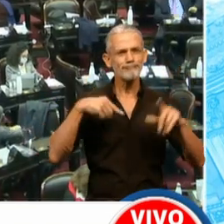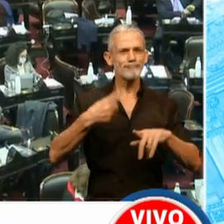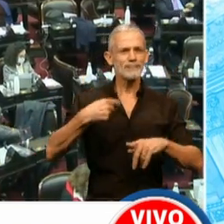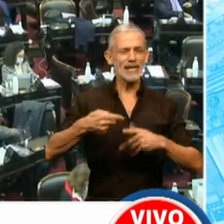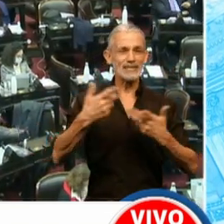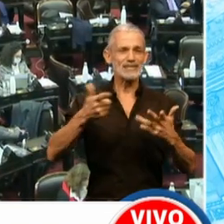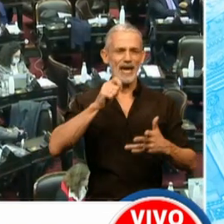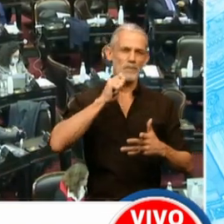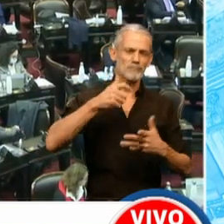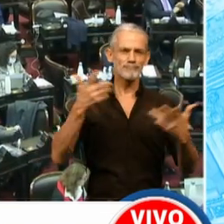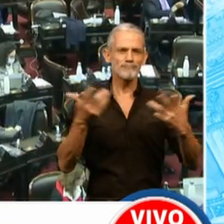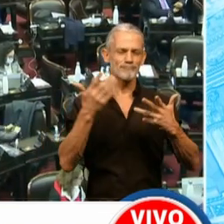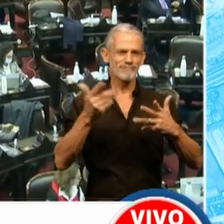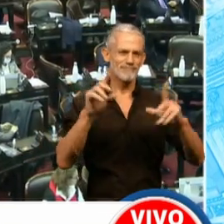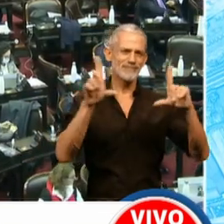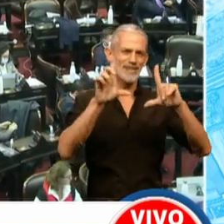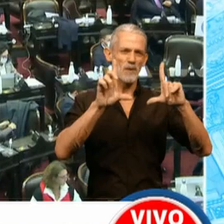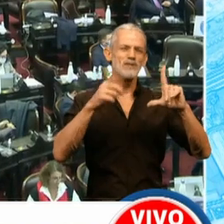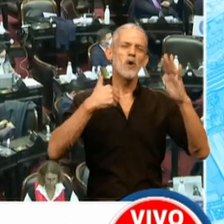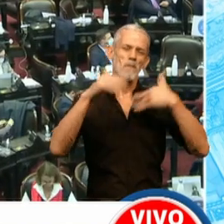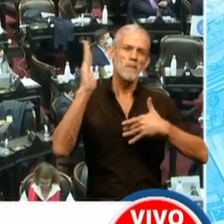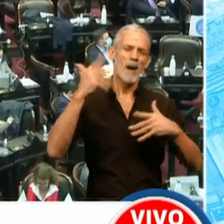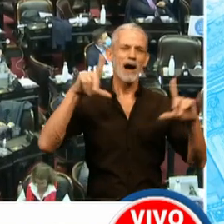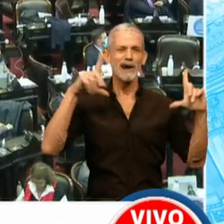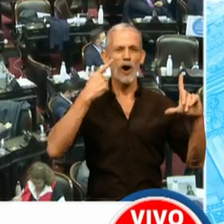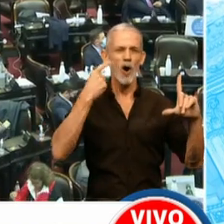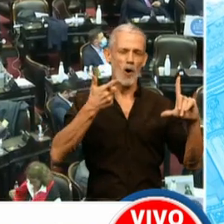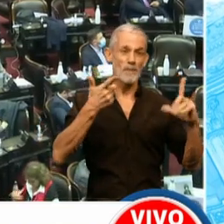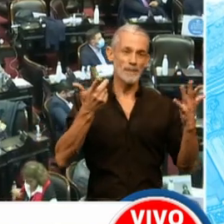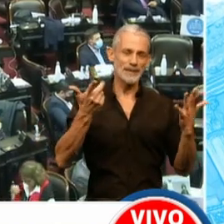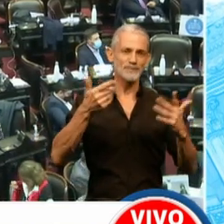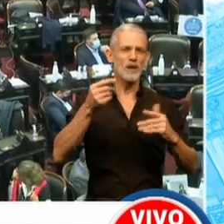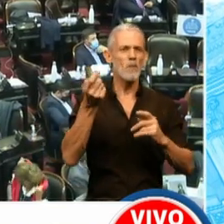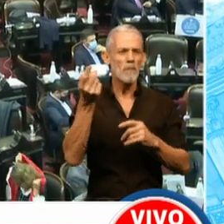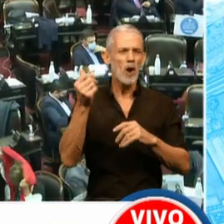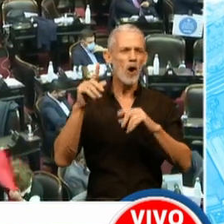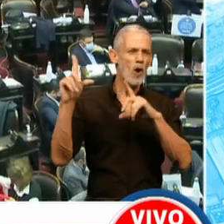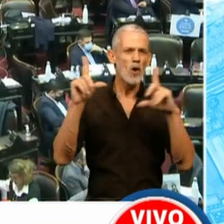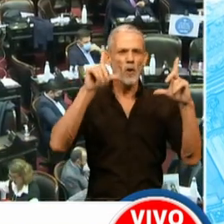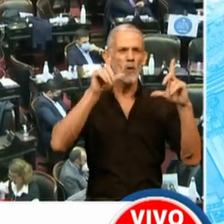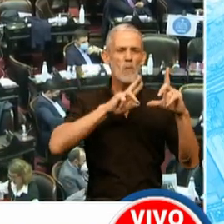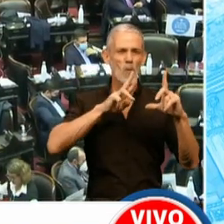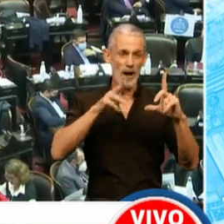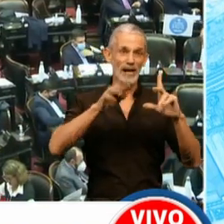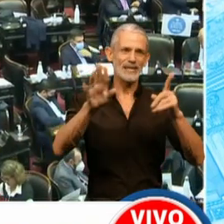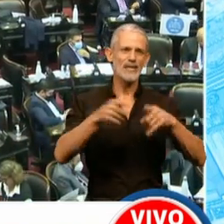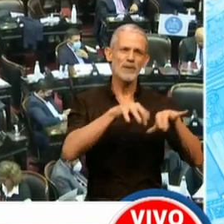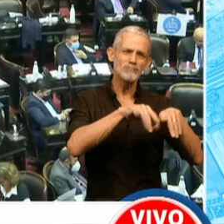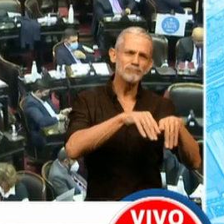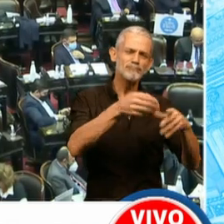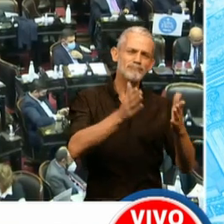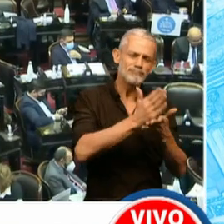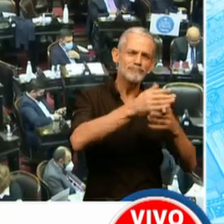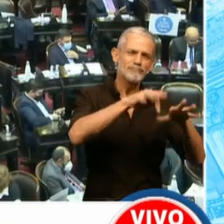conduciendo sobre todos los medios televisivos y por supuesto en las redacciones las